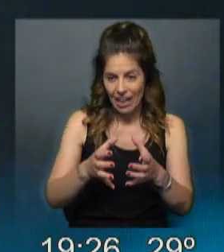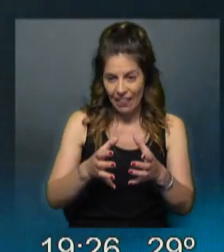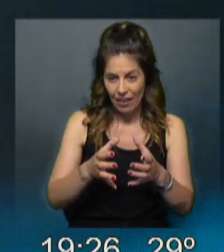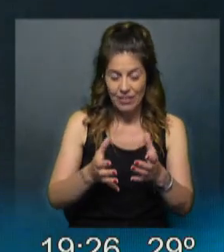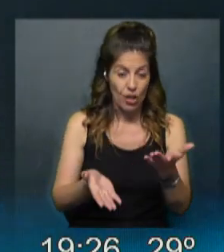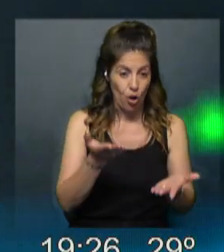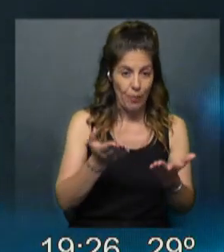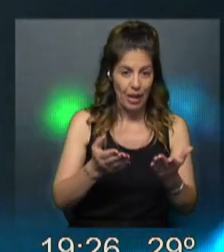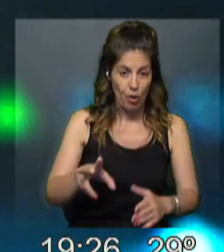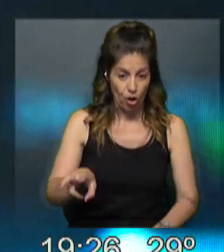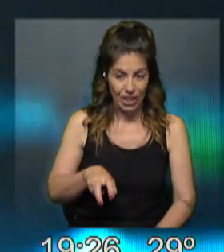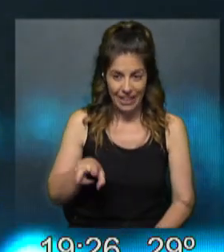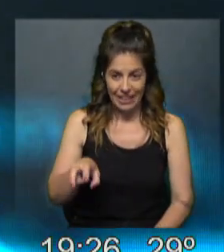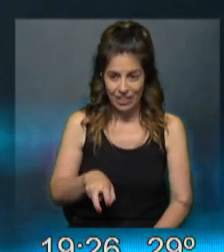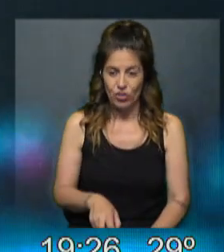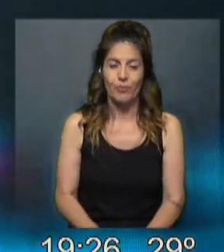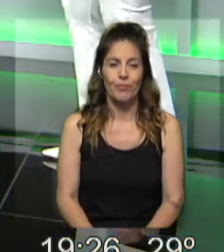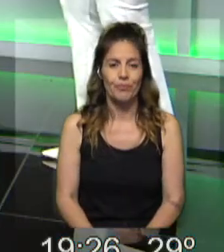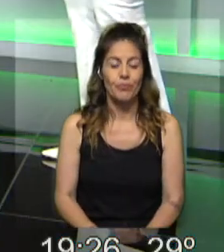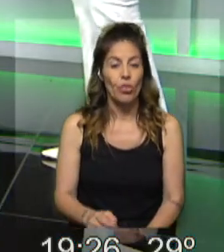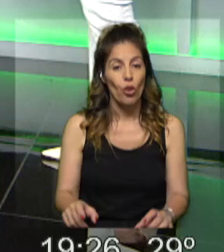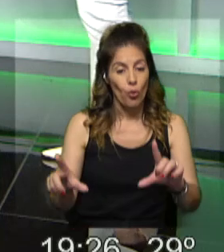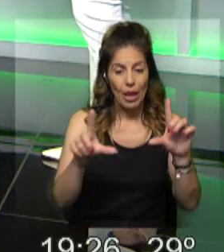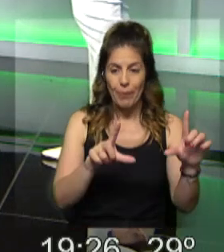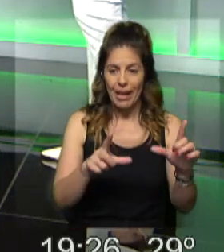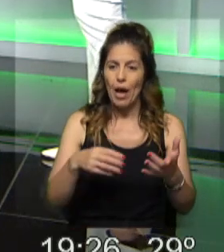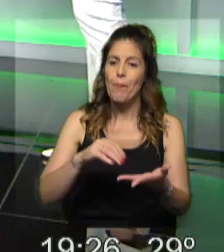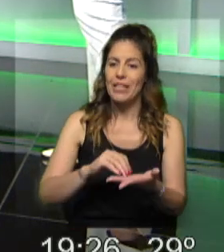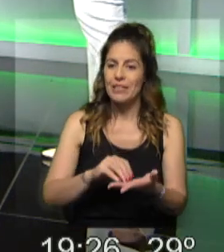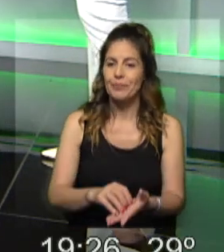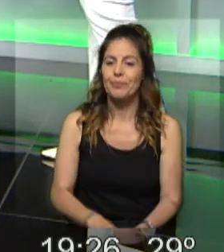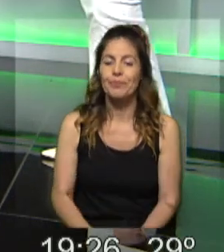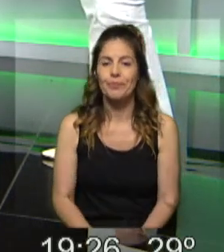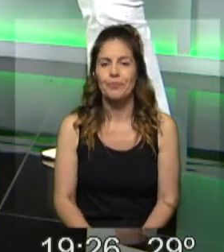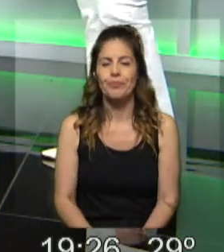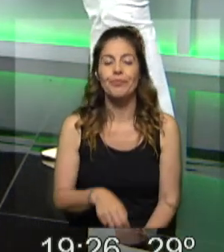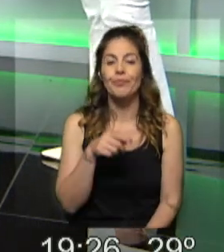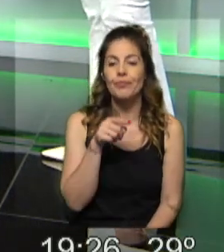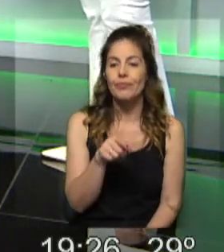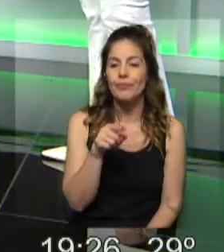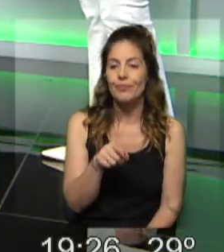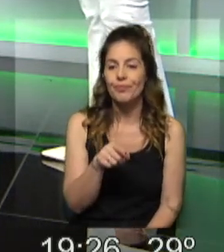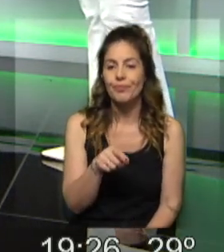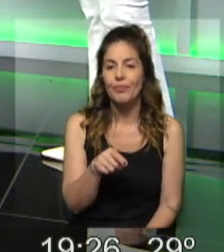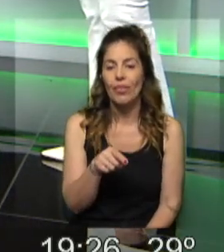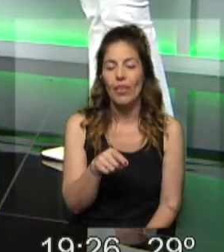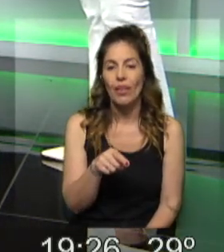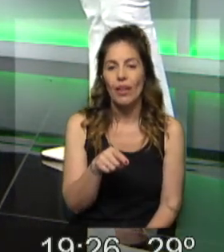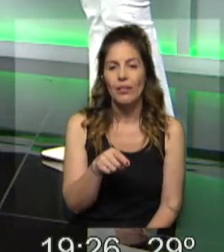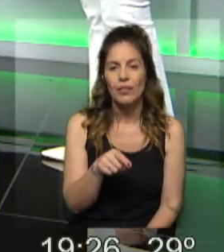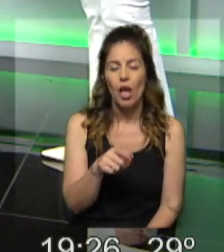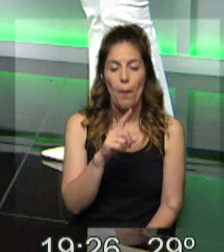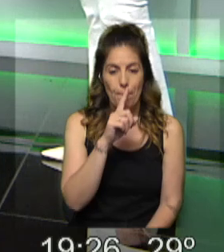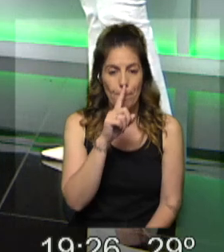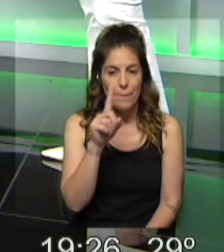sí ahora vamos una plaquita más y acá nos vamos a meter en el concepto que sepal llama los mil